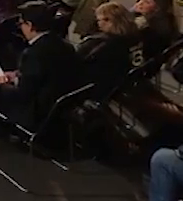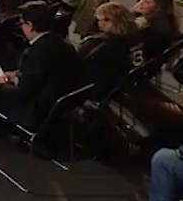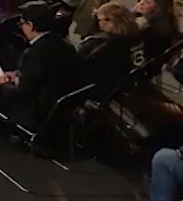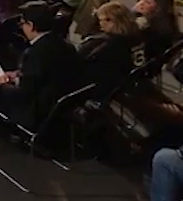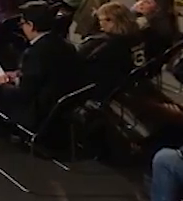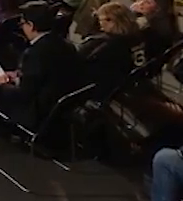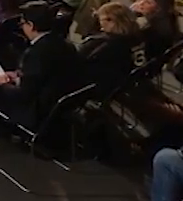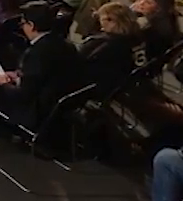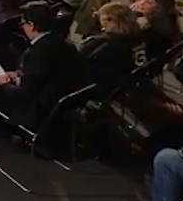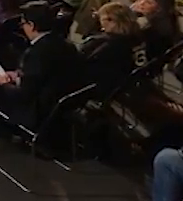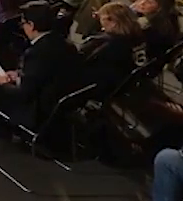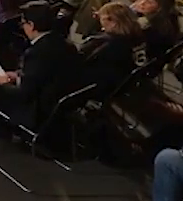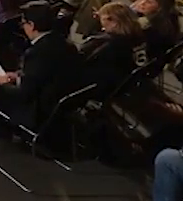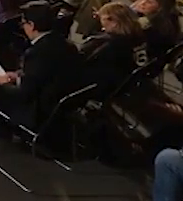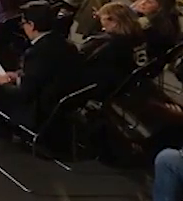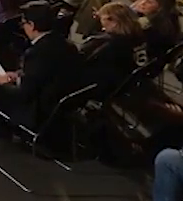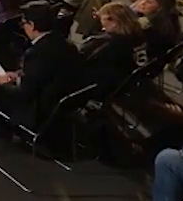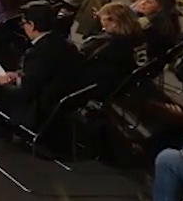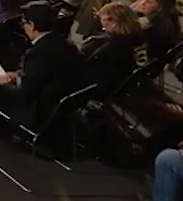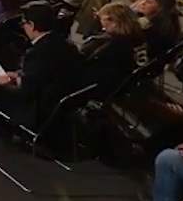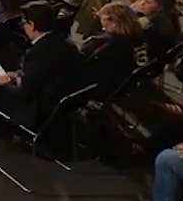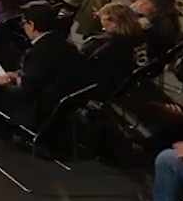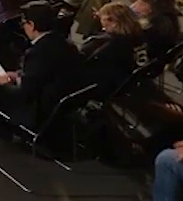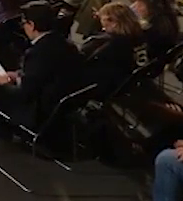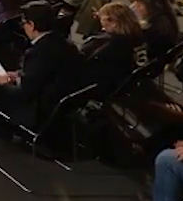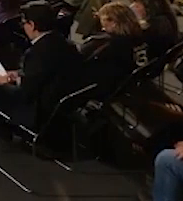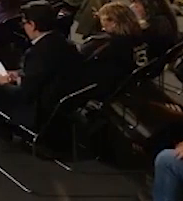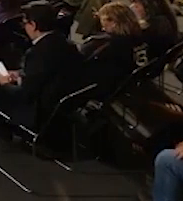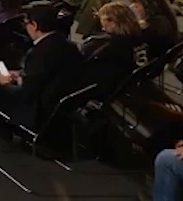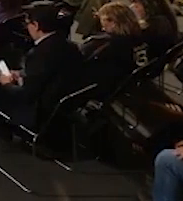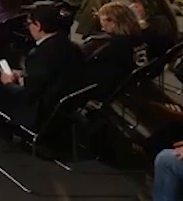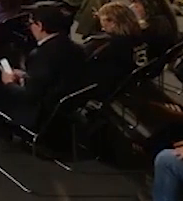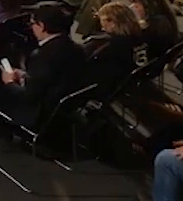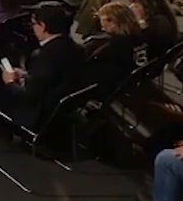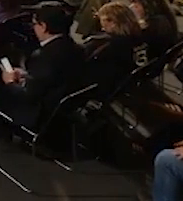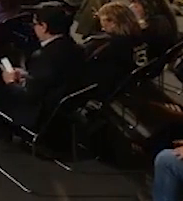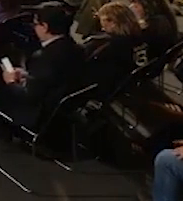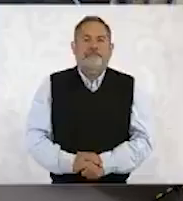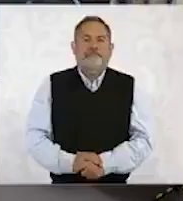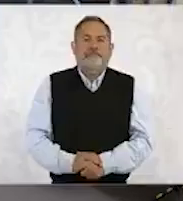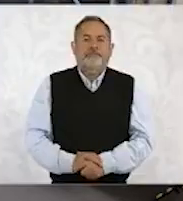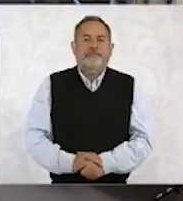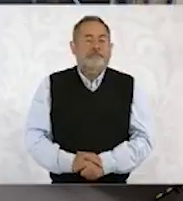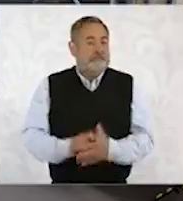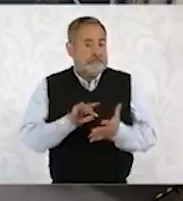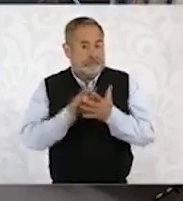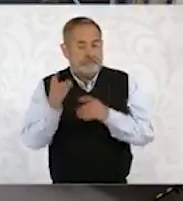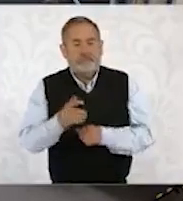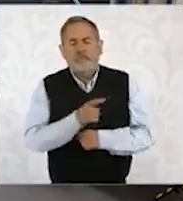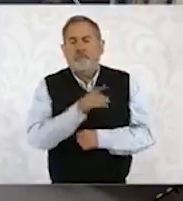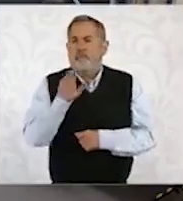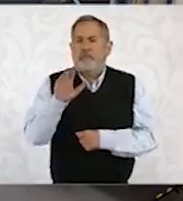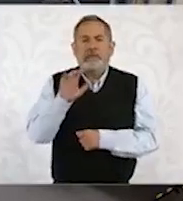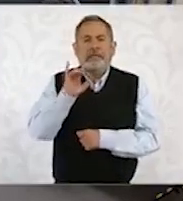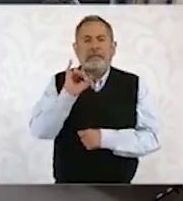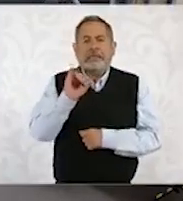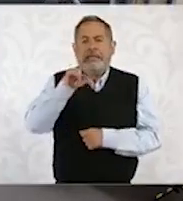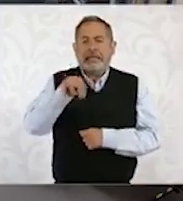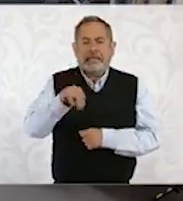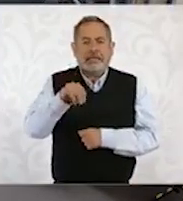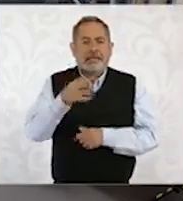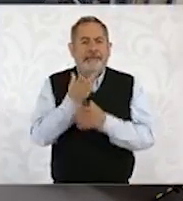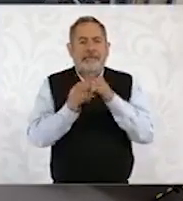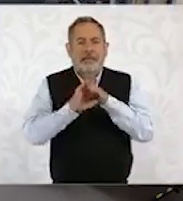La cifra que presenta hoy el Instituto de Migración es una cifra en realidad récord, histórica.